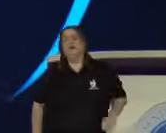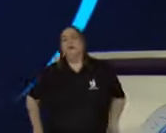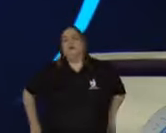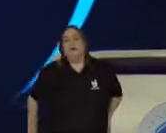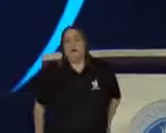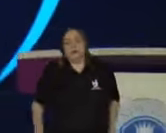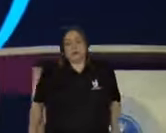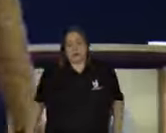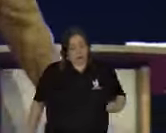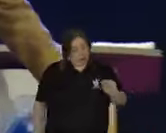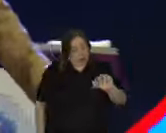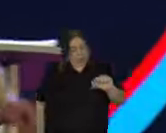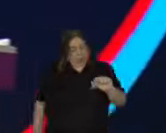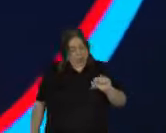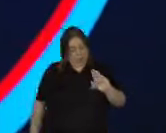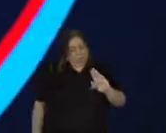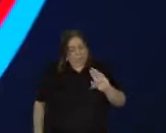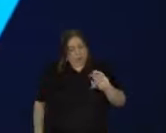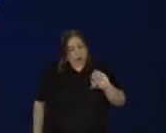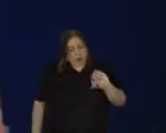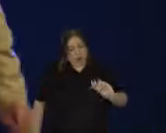Bueno, Nabu.